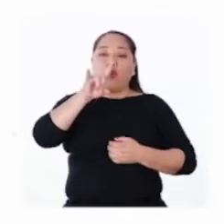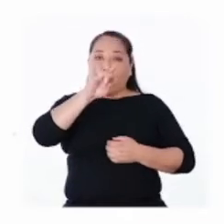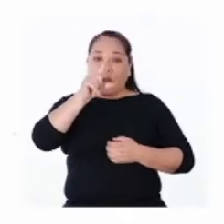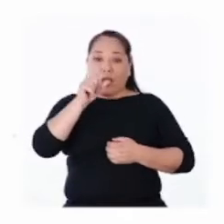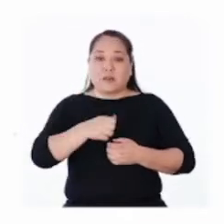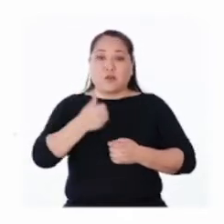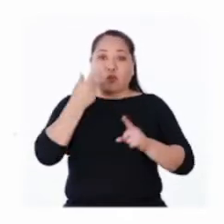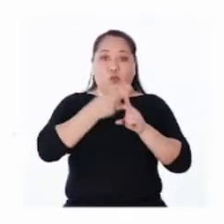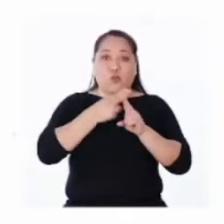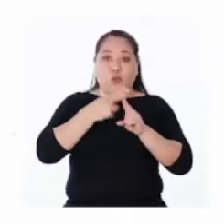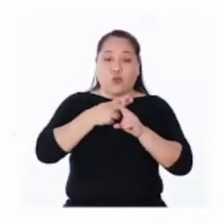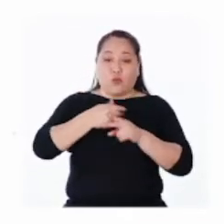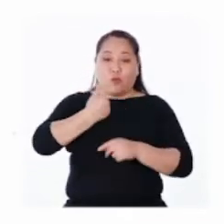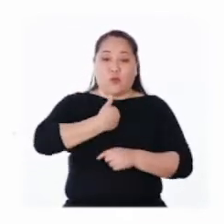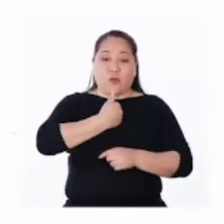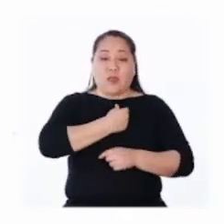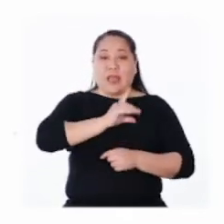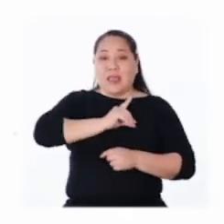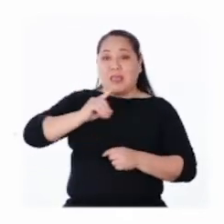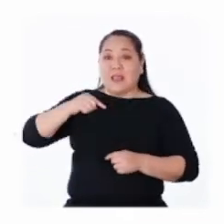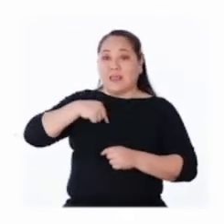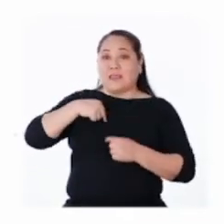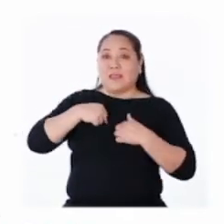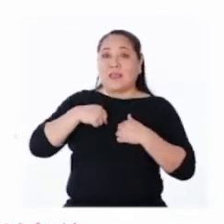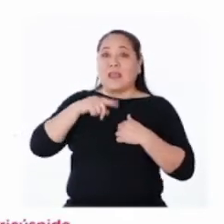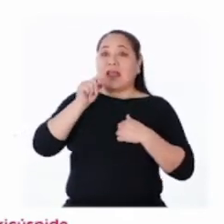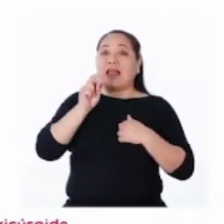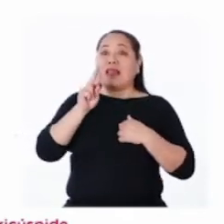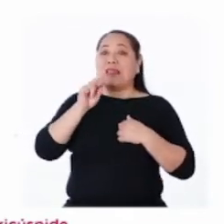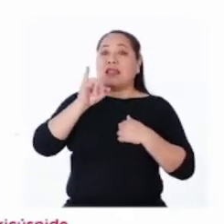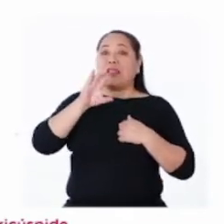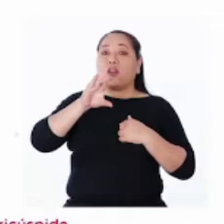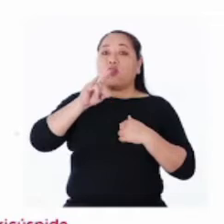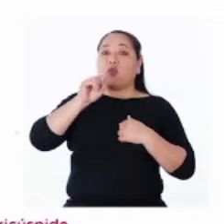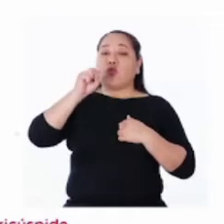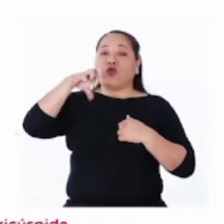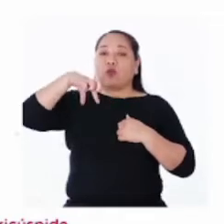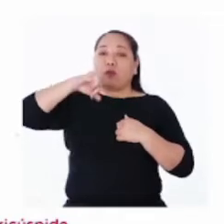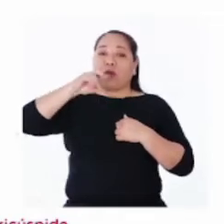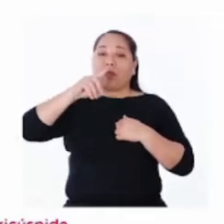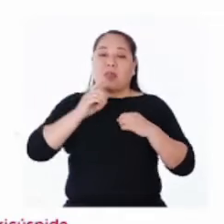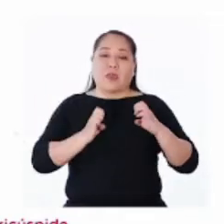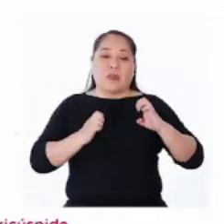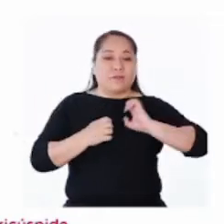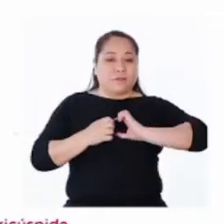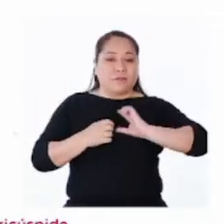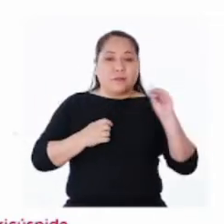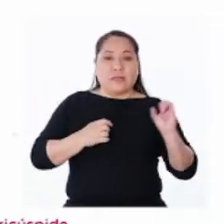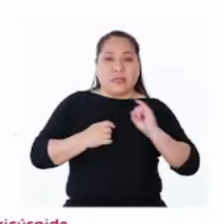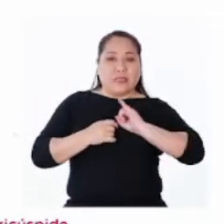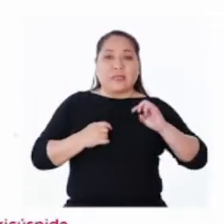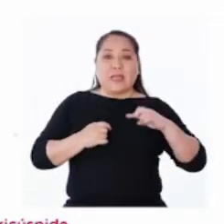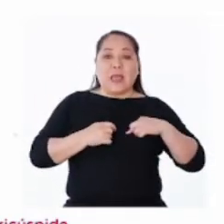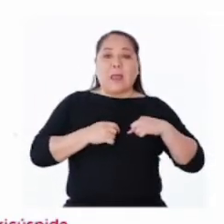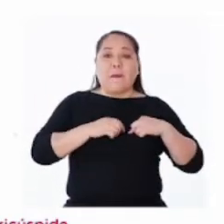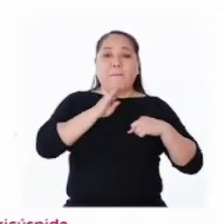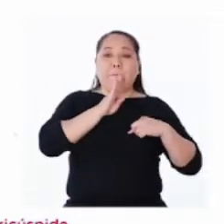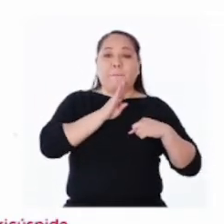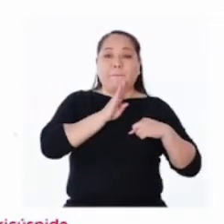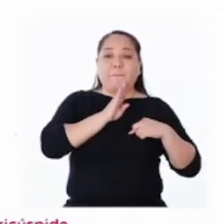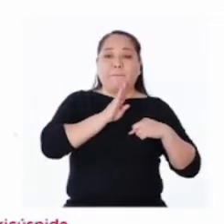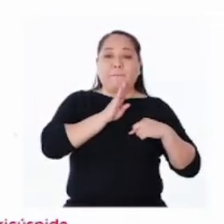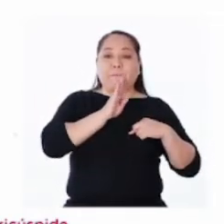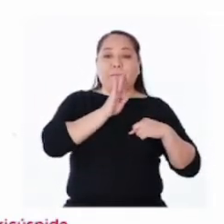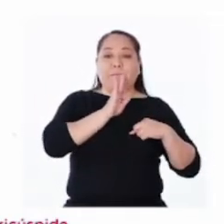tienen nombre propio. En el lado derecho está la válvula tricúspide y en el izquierdo se encuentra la válvula bicúspide